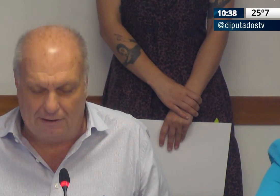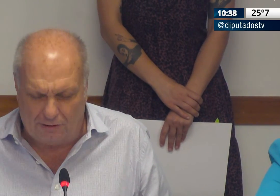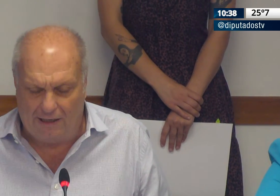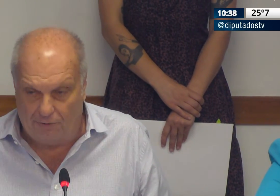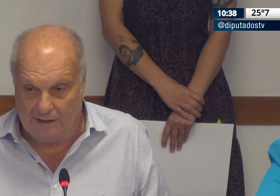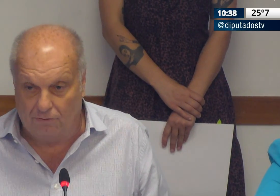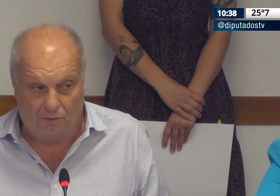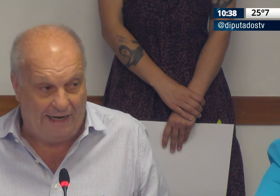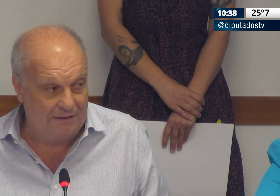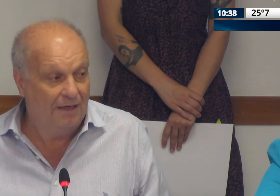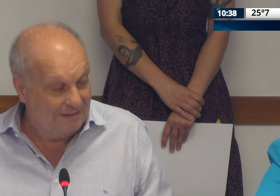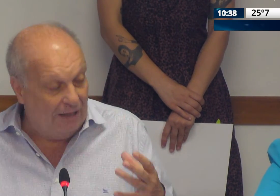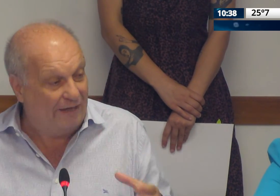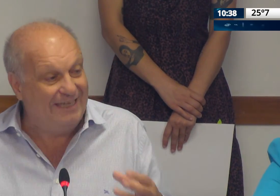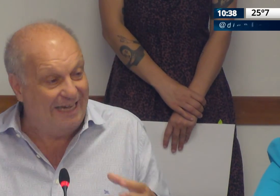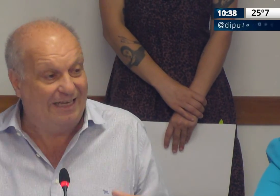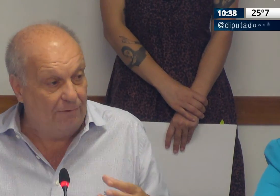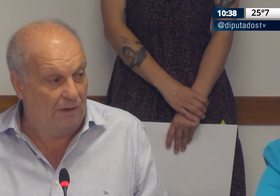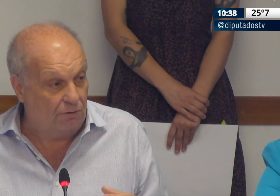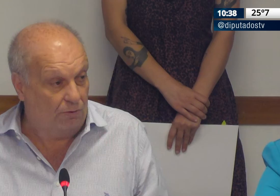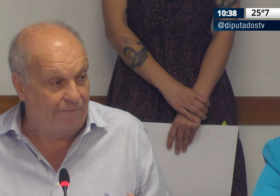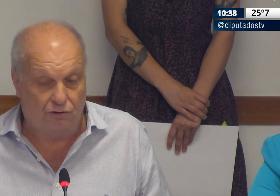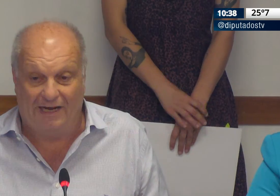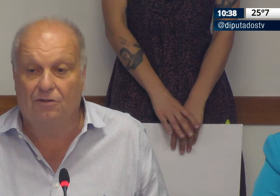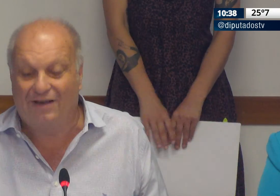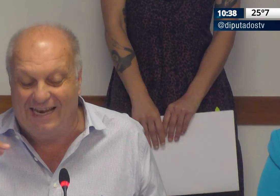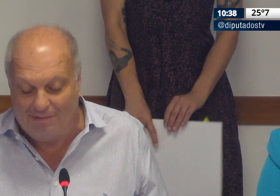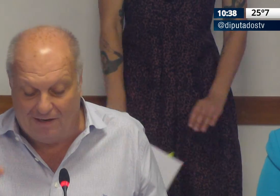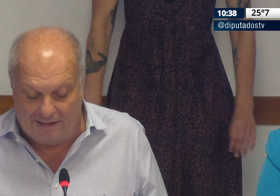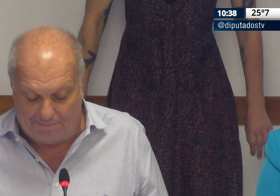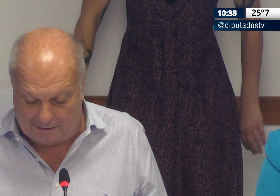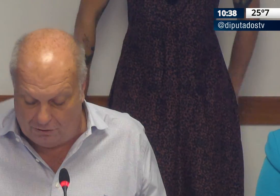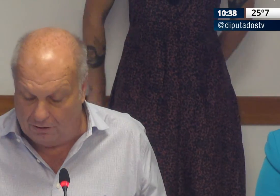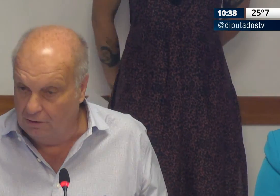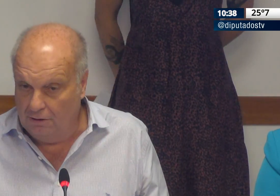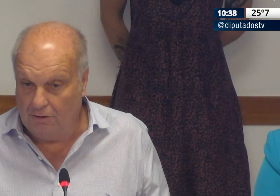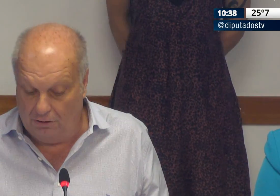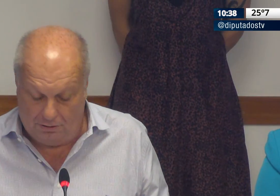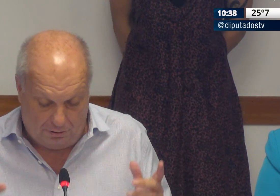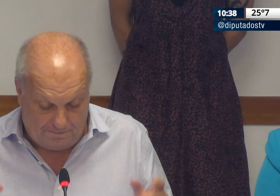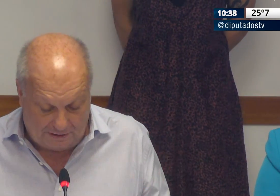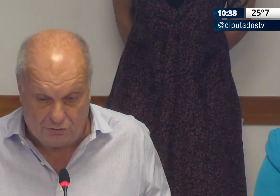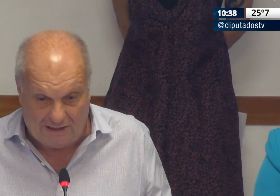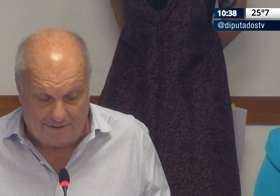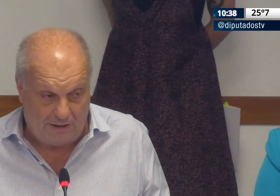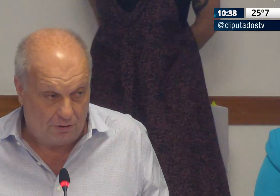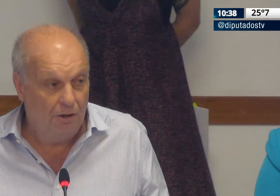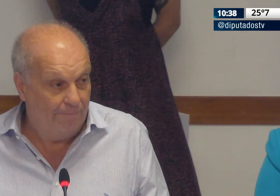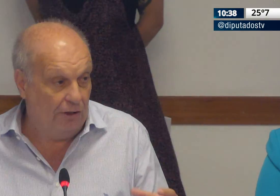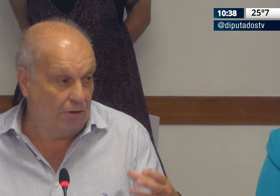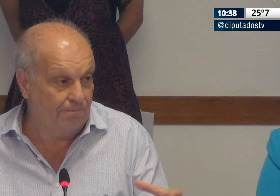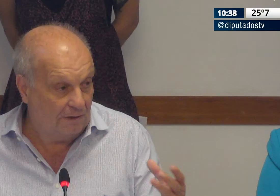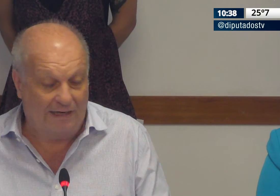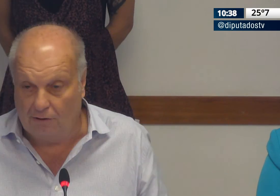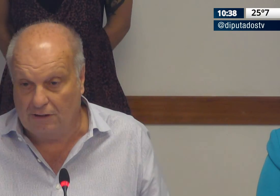Parques Nacionales los bienes culturales, dado que ahí ya tenemos una estructura funcionando y la misma ley de parques lo tiene previsto. Pero